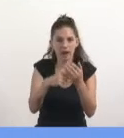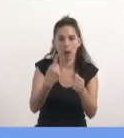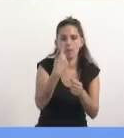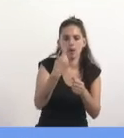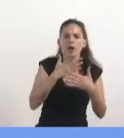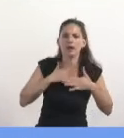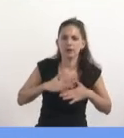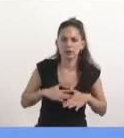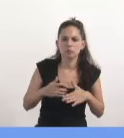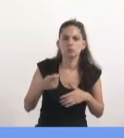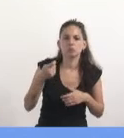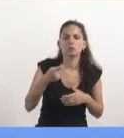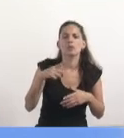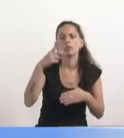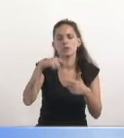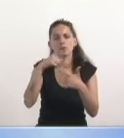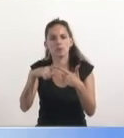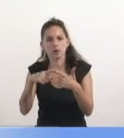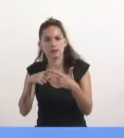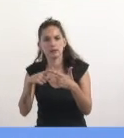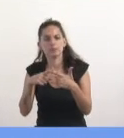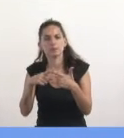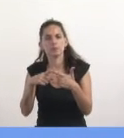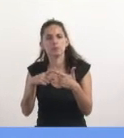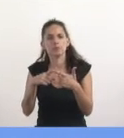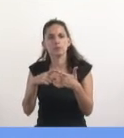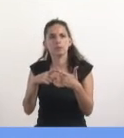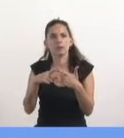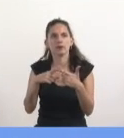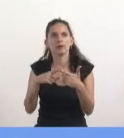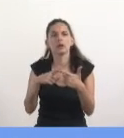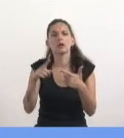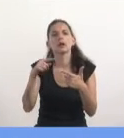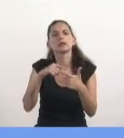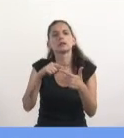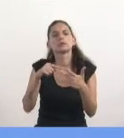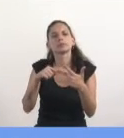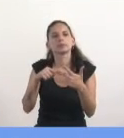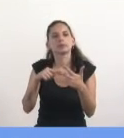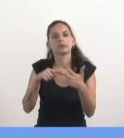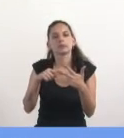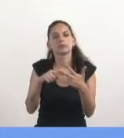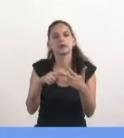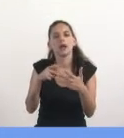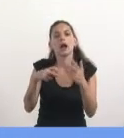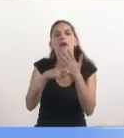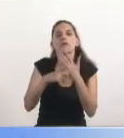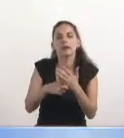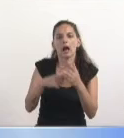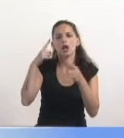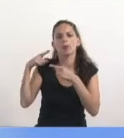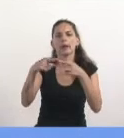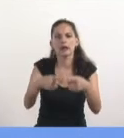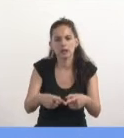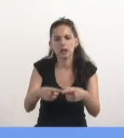armonización tributaria. Segundo, a la armonización y simplificación de trámites. Y tercero, realmente fijarnos objetivos, obligaciones de